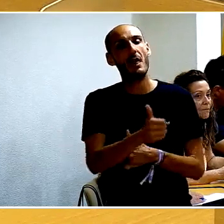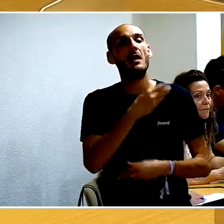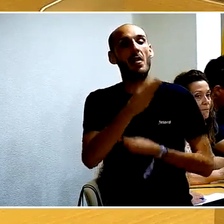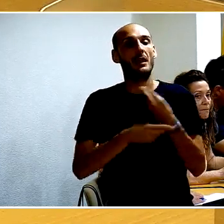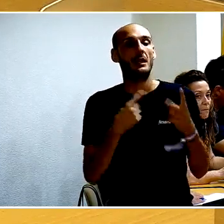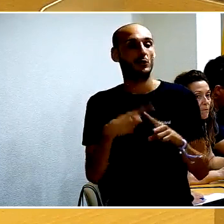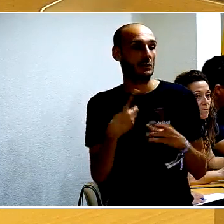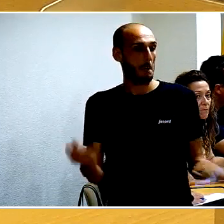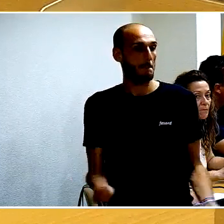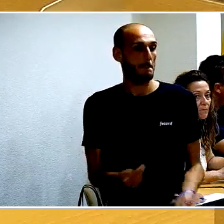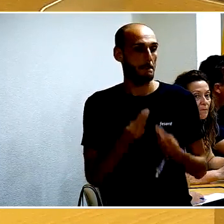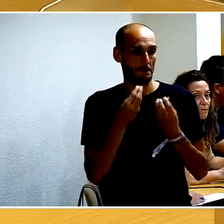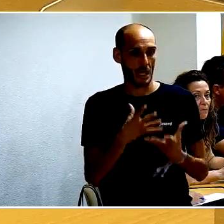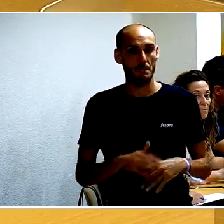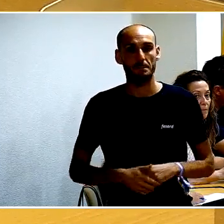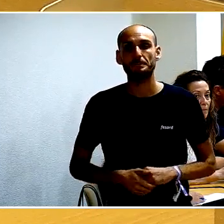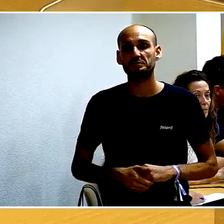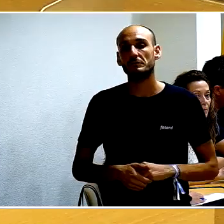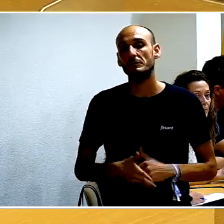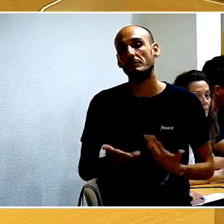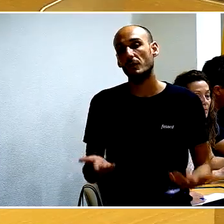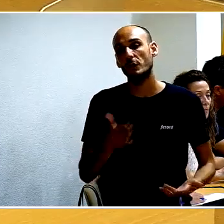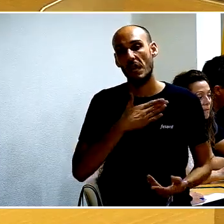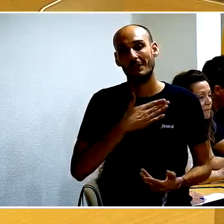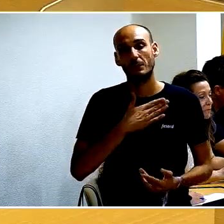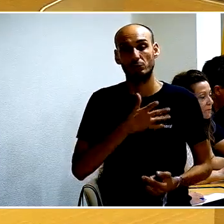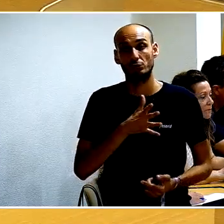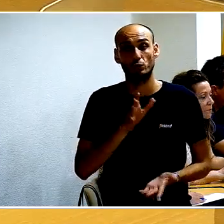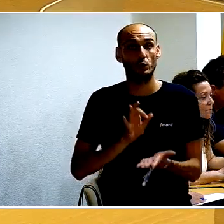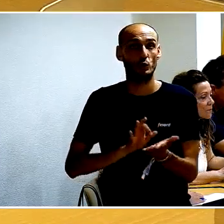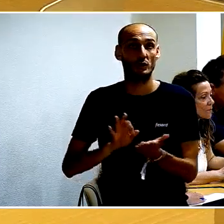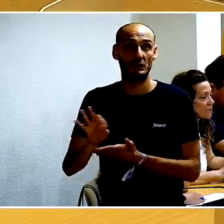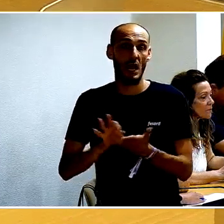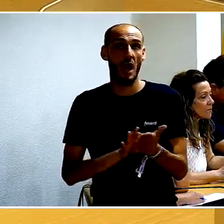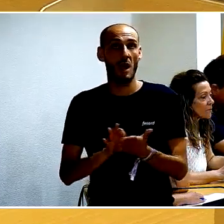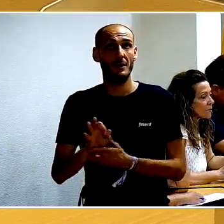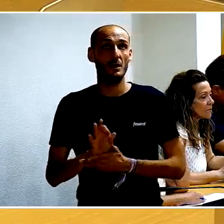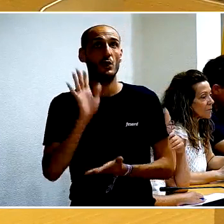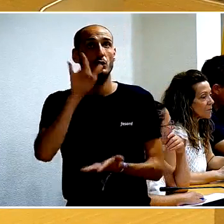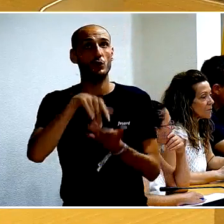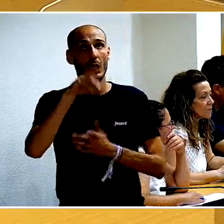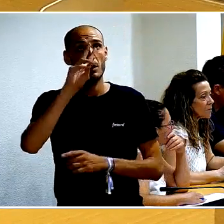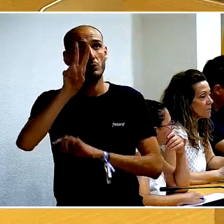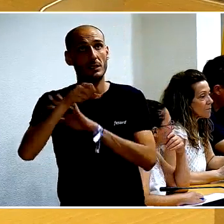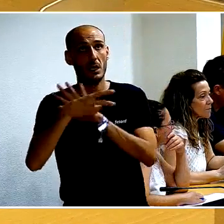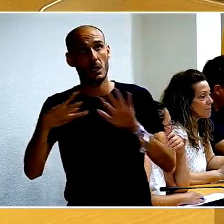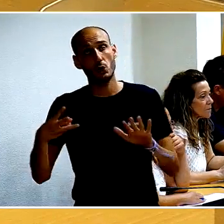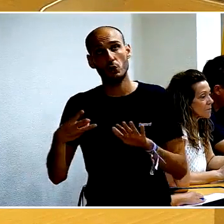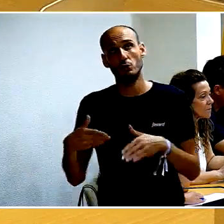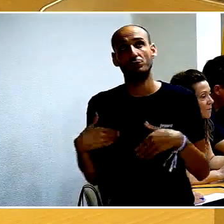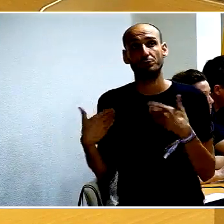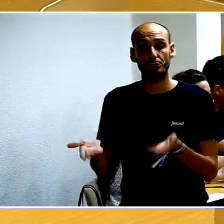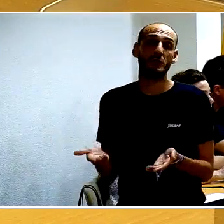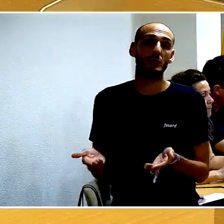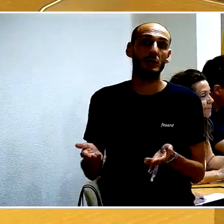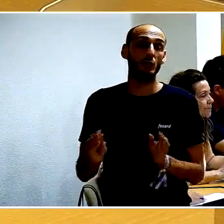bien. Entonces, a mí, que por un servicio que se presta en el año 2018, o servicios, sobre todo